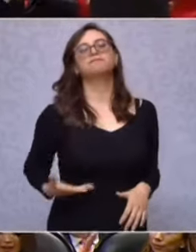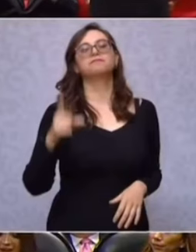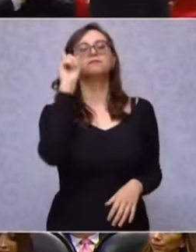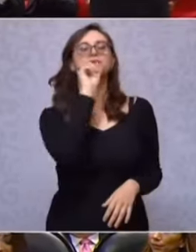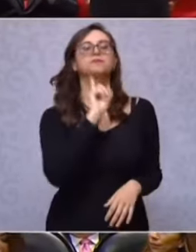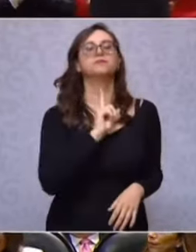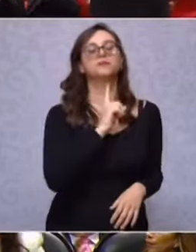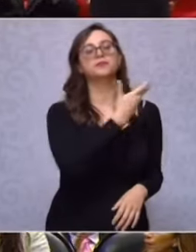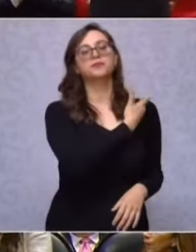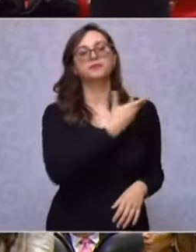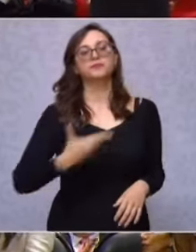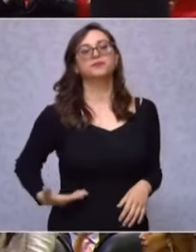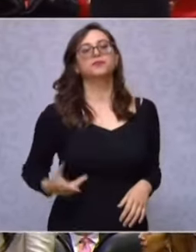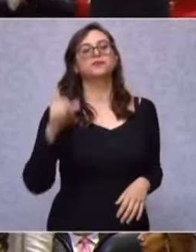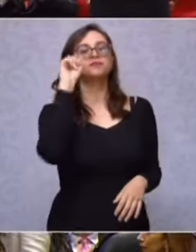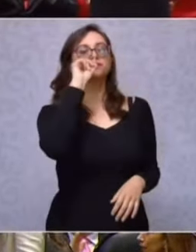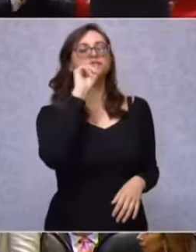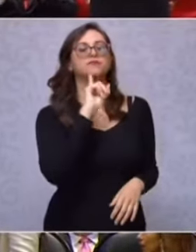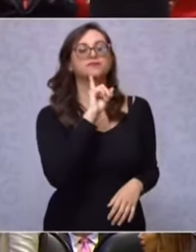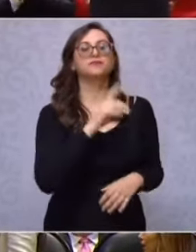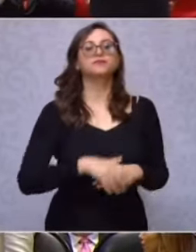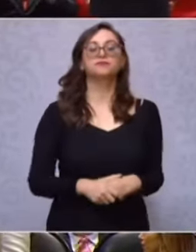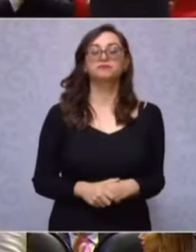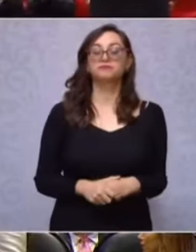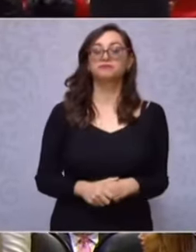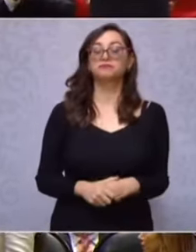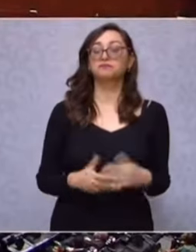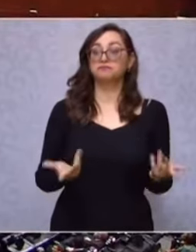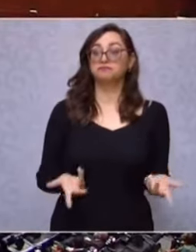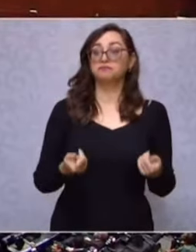Y digo llegamos,